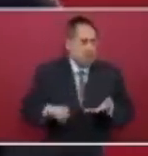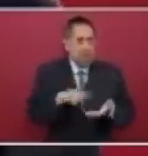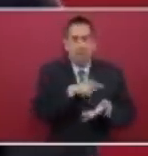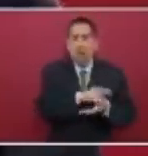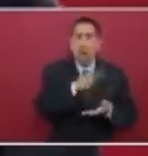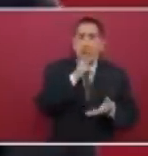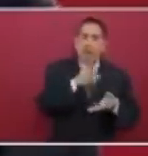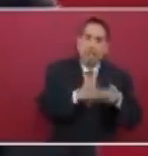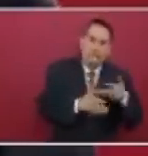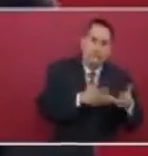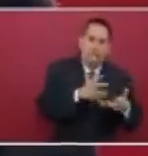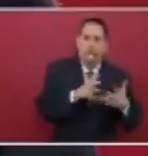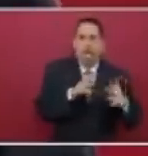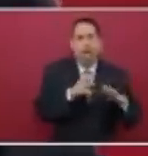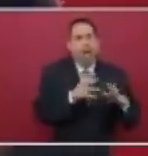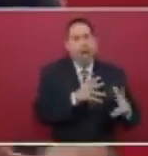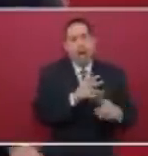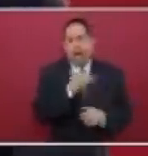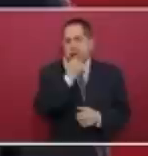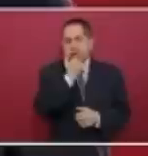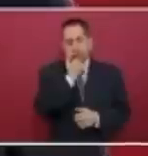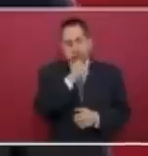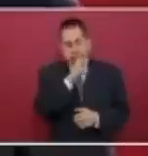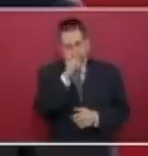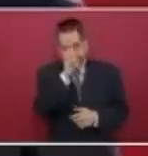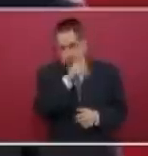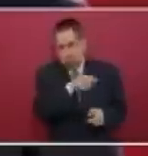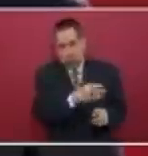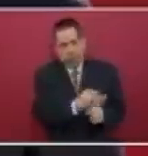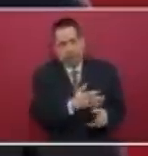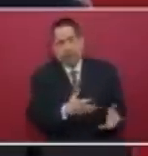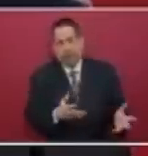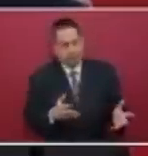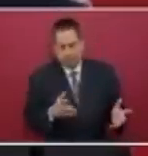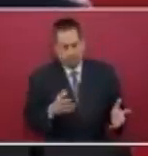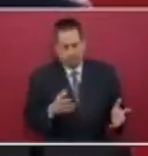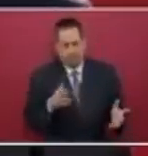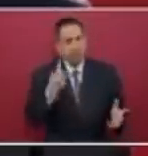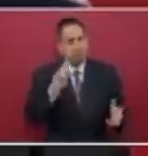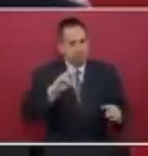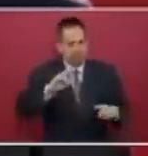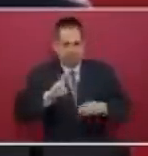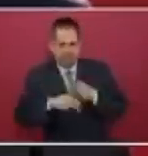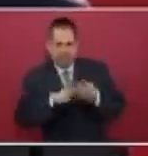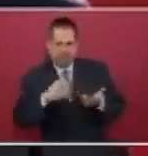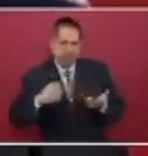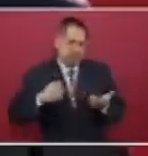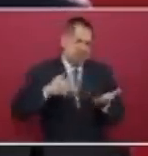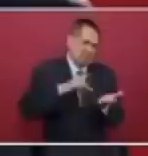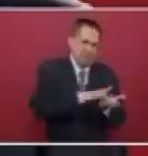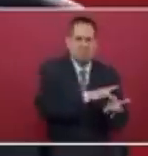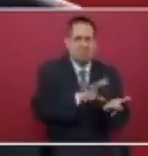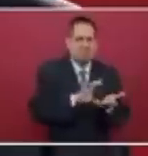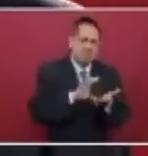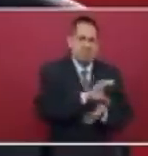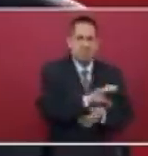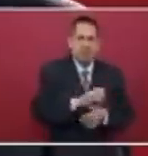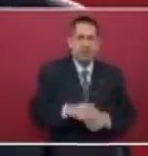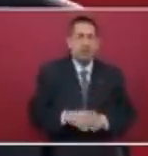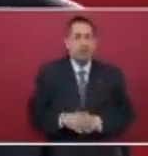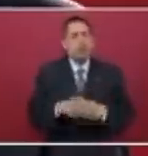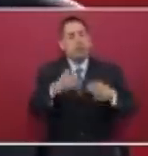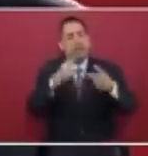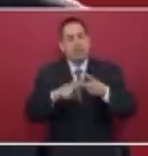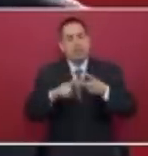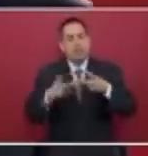a pemex en la situación en que se encuentra pero vamos a fortalecer a pemex acerca de la segunda